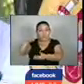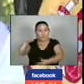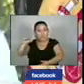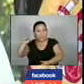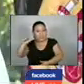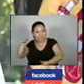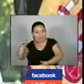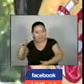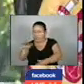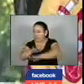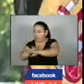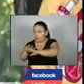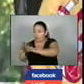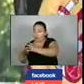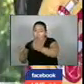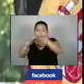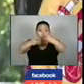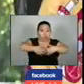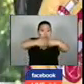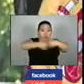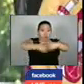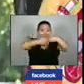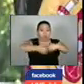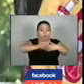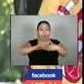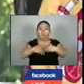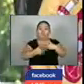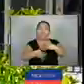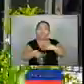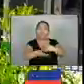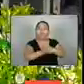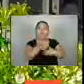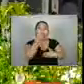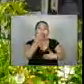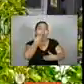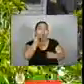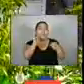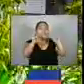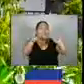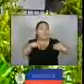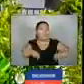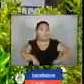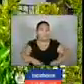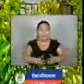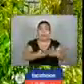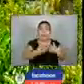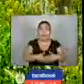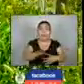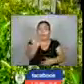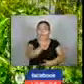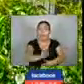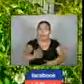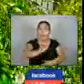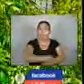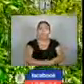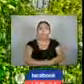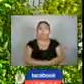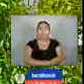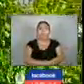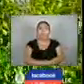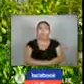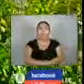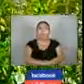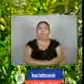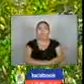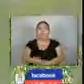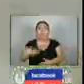en agua potable para consumo humano y, ojo, agua potable de calidad.